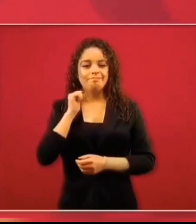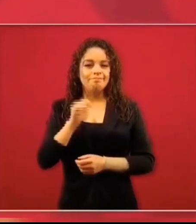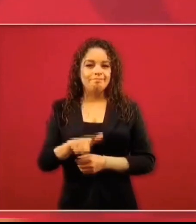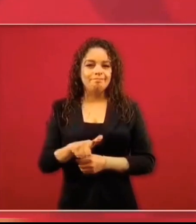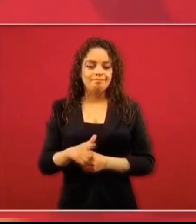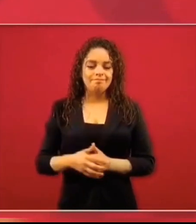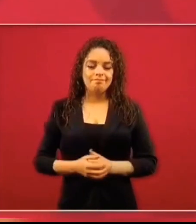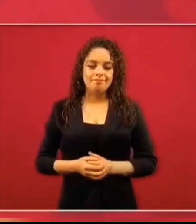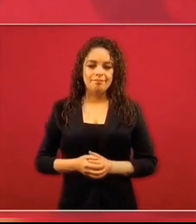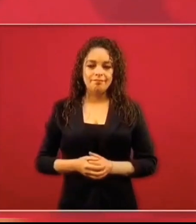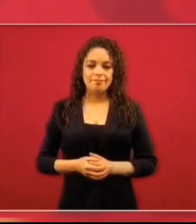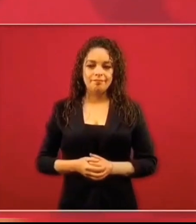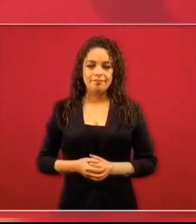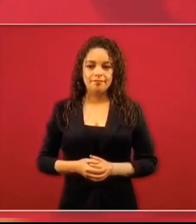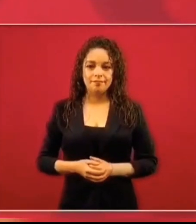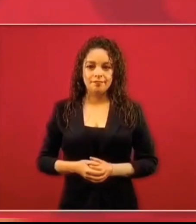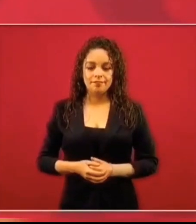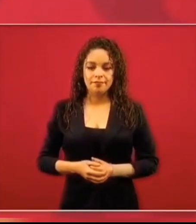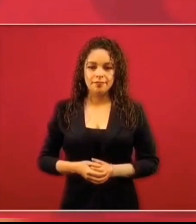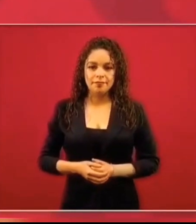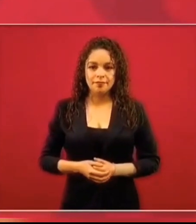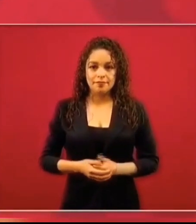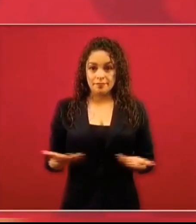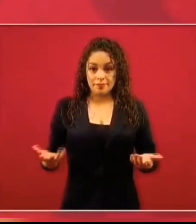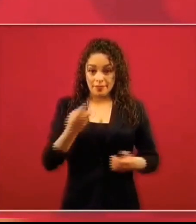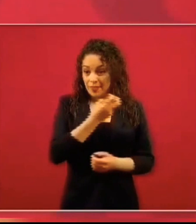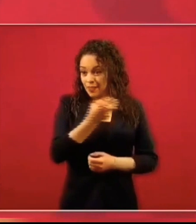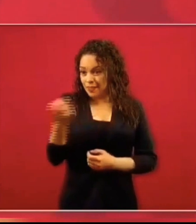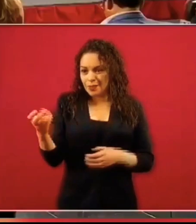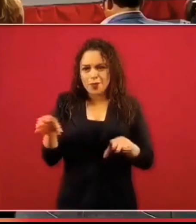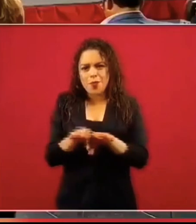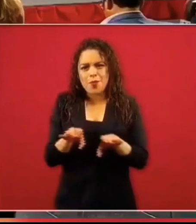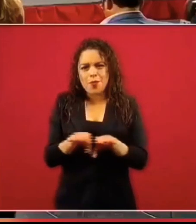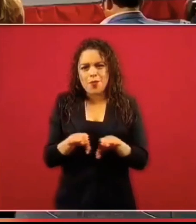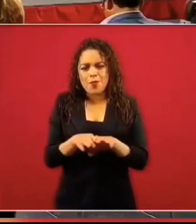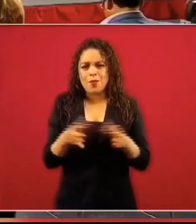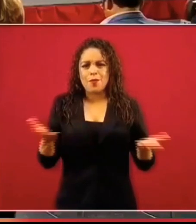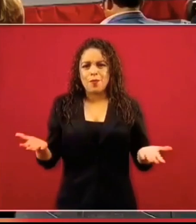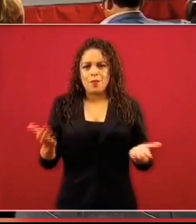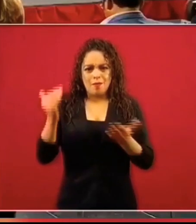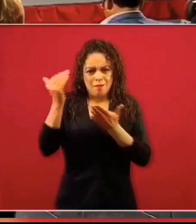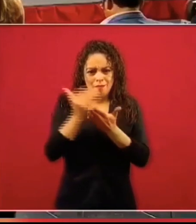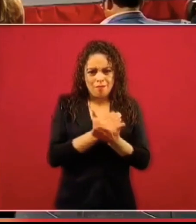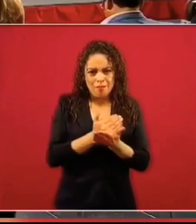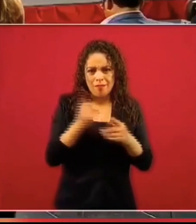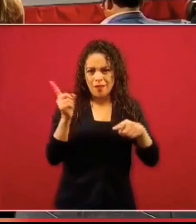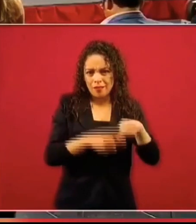Entonces, ¿cómo se le hace ante esto? Informar.